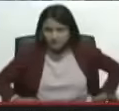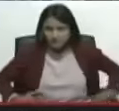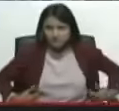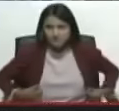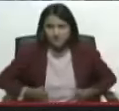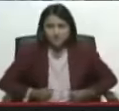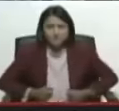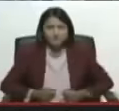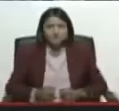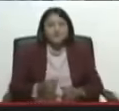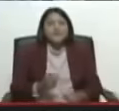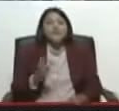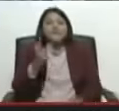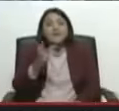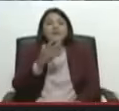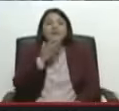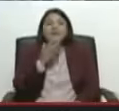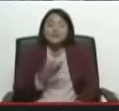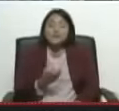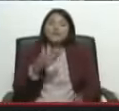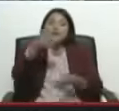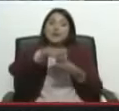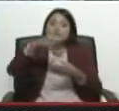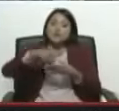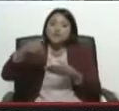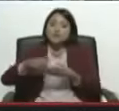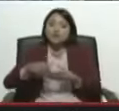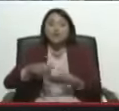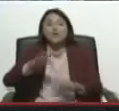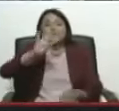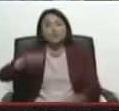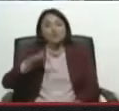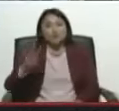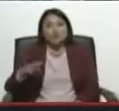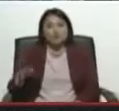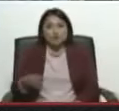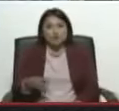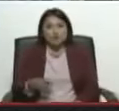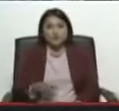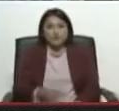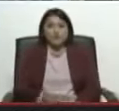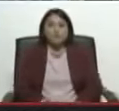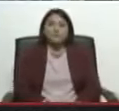de diciembre en el referéndum por el Esequibo.